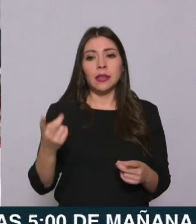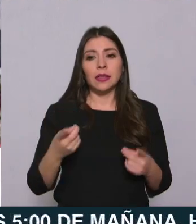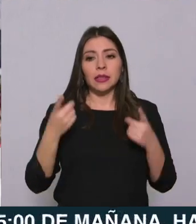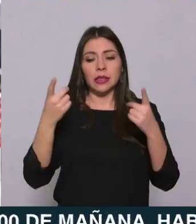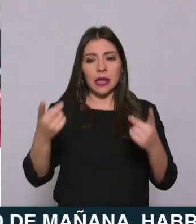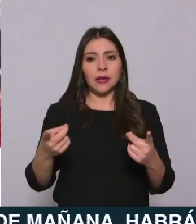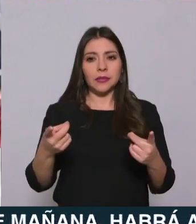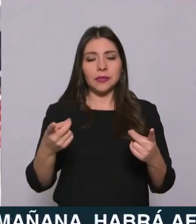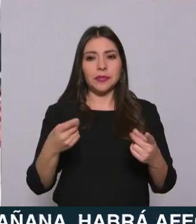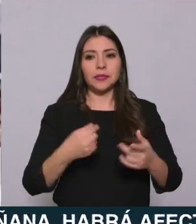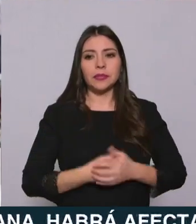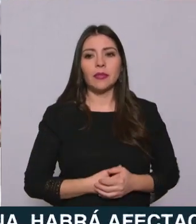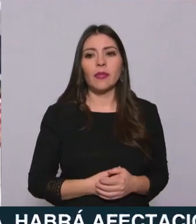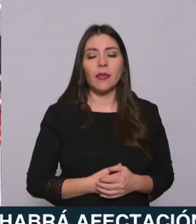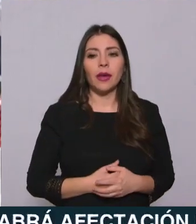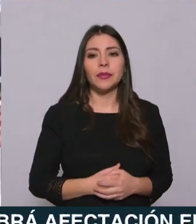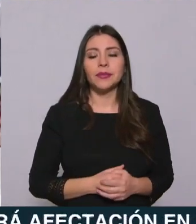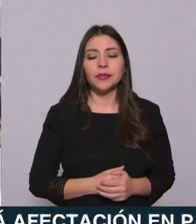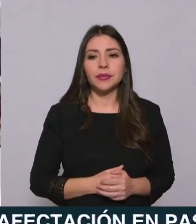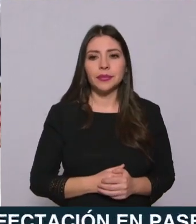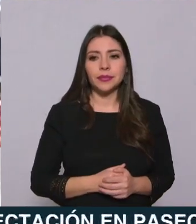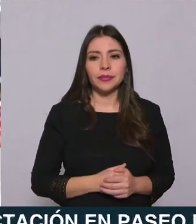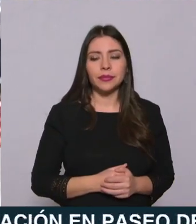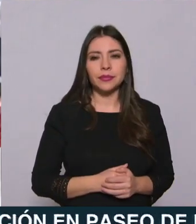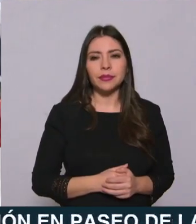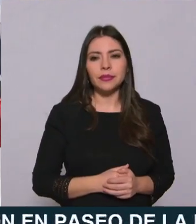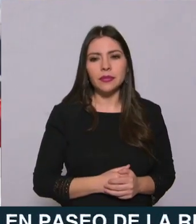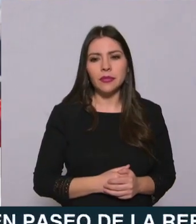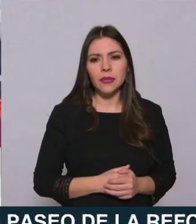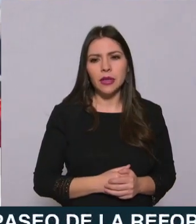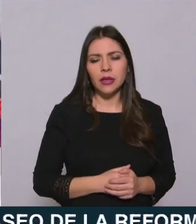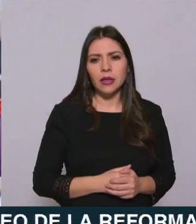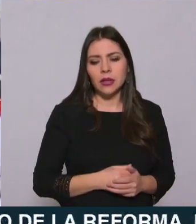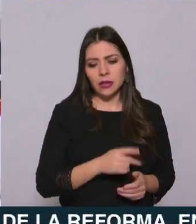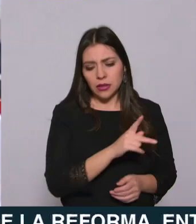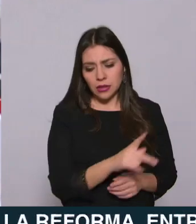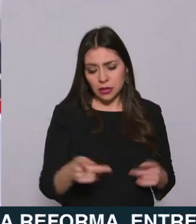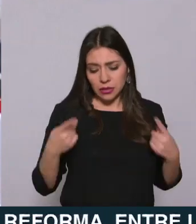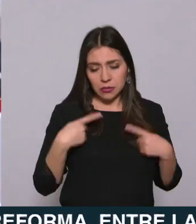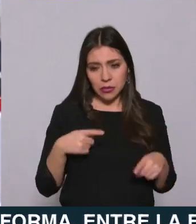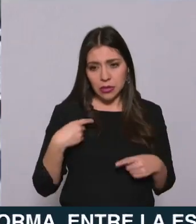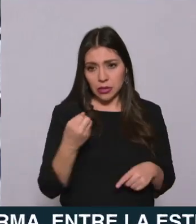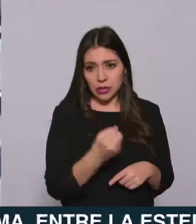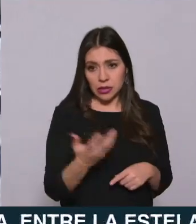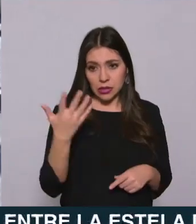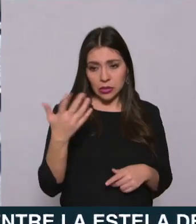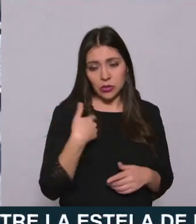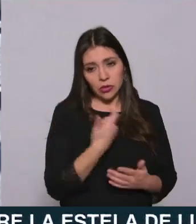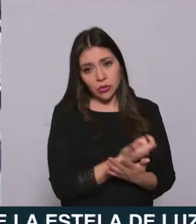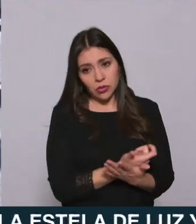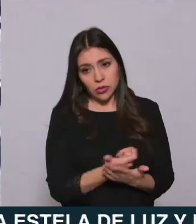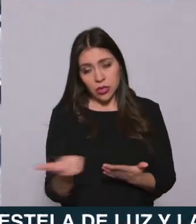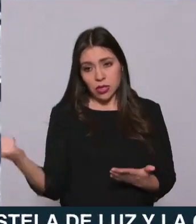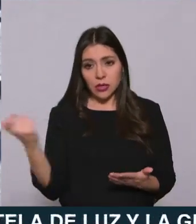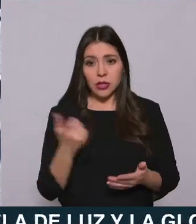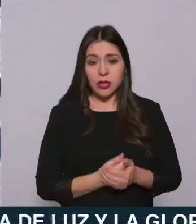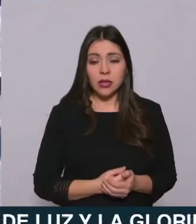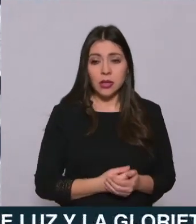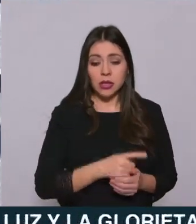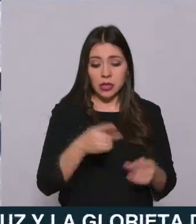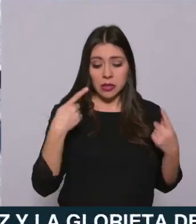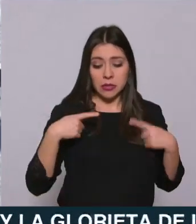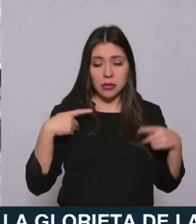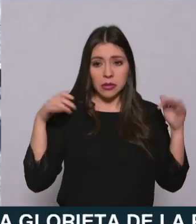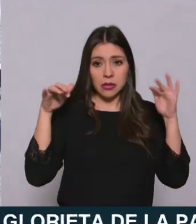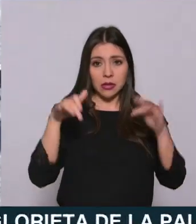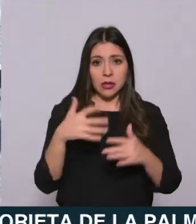de alguna forma un sueldo a 5 personas que me ayudan y me apoyan. Él y sus ayudantes llegan a las 5 de la